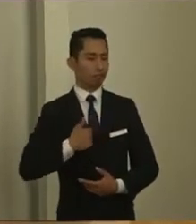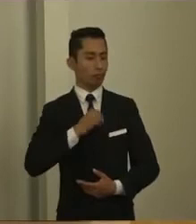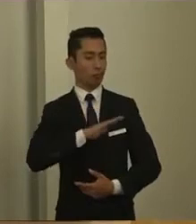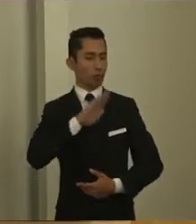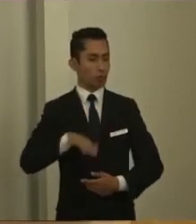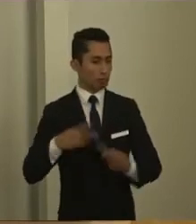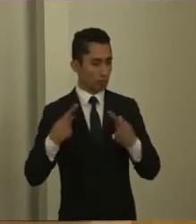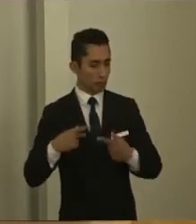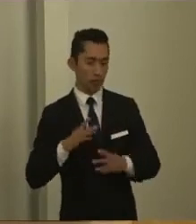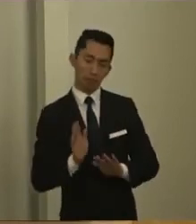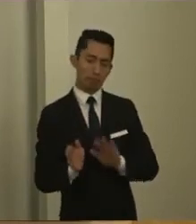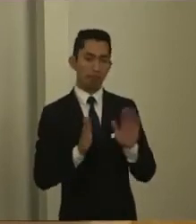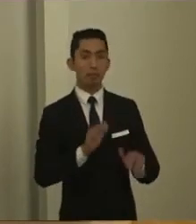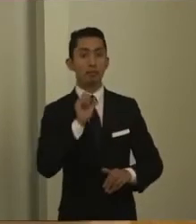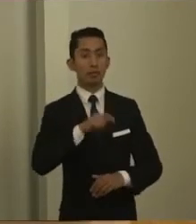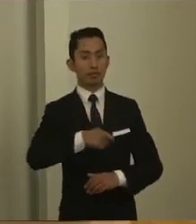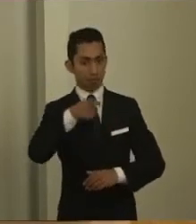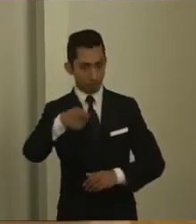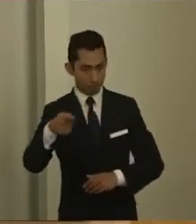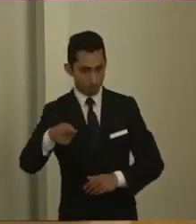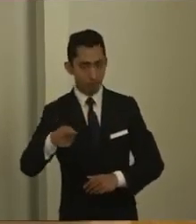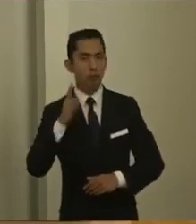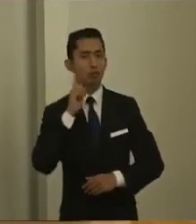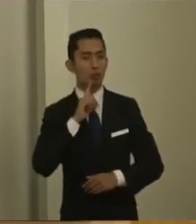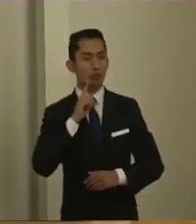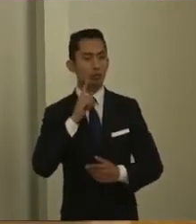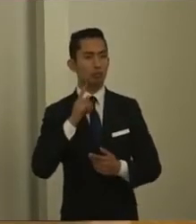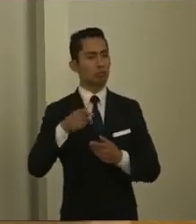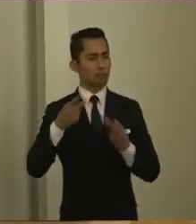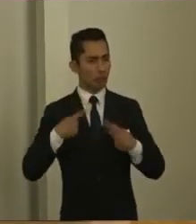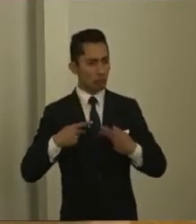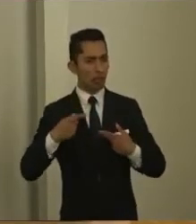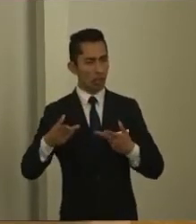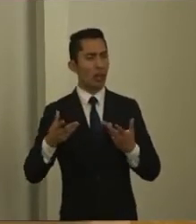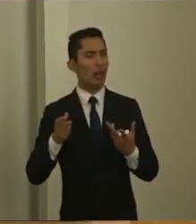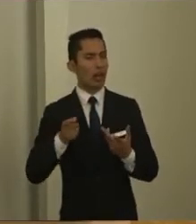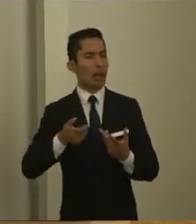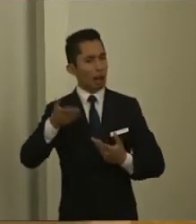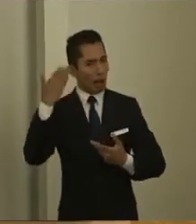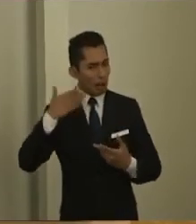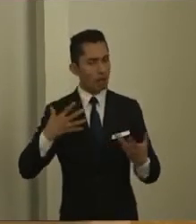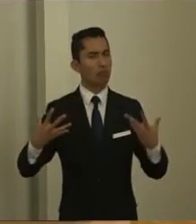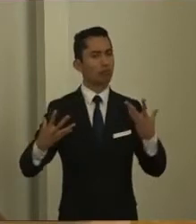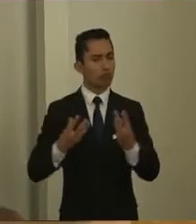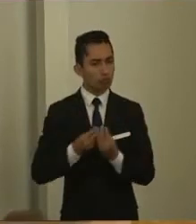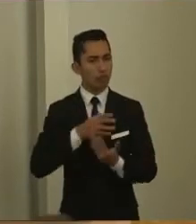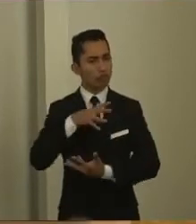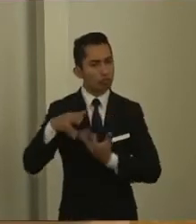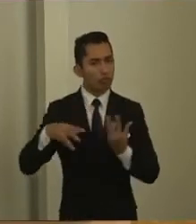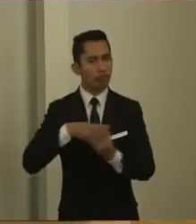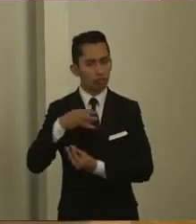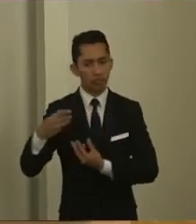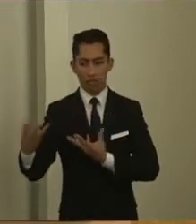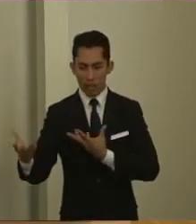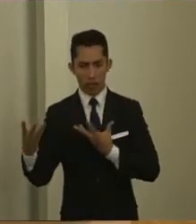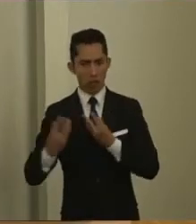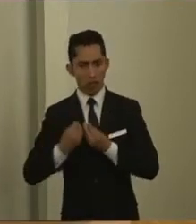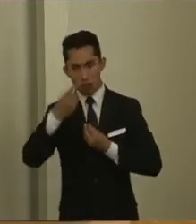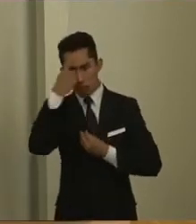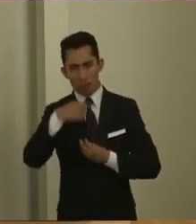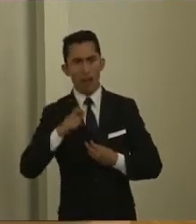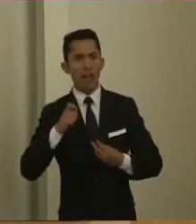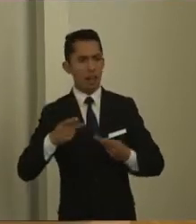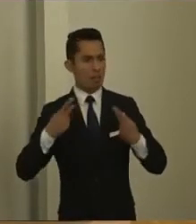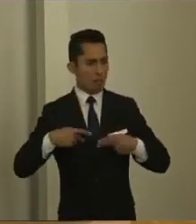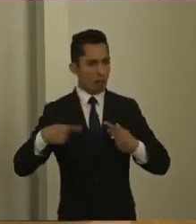saludo también a jiang arab con el que compartimos sinergias en la defensa de la dignidad de